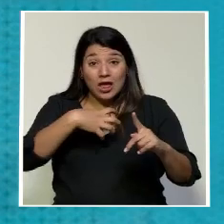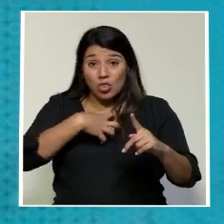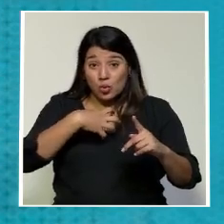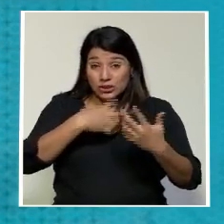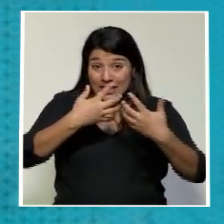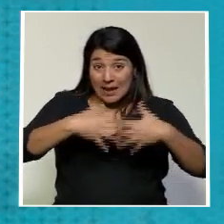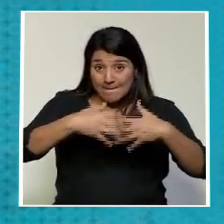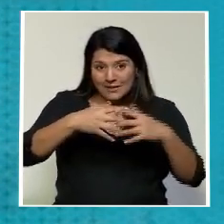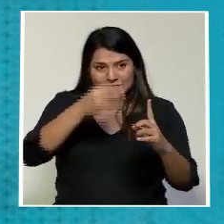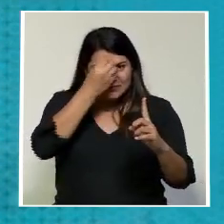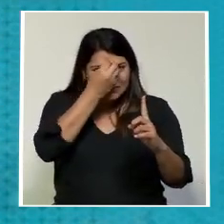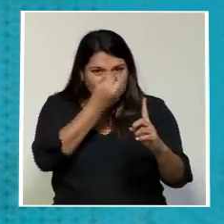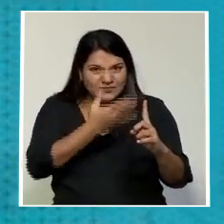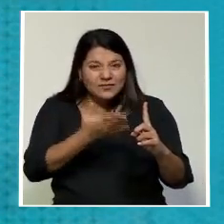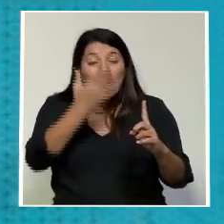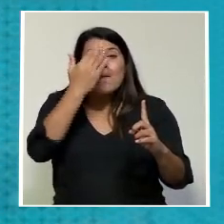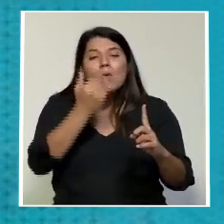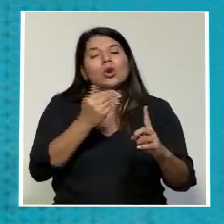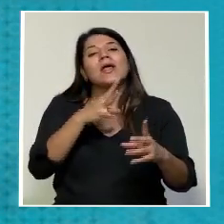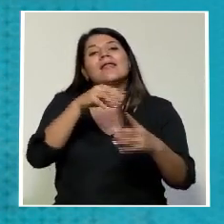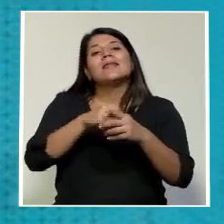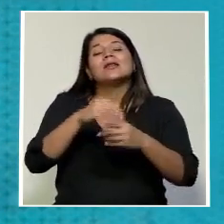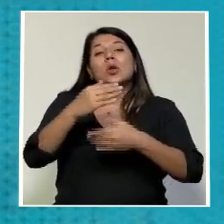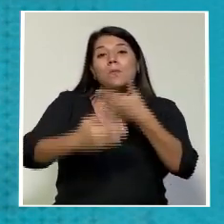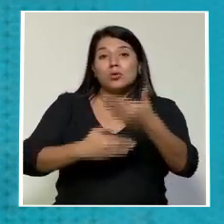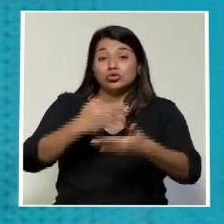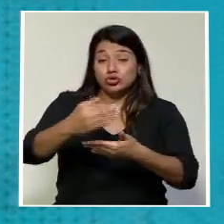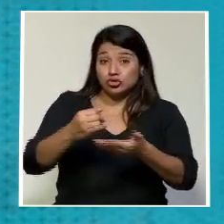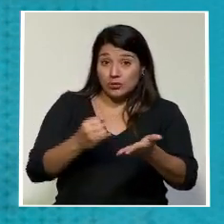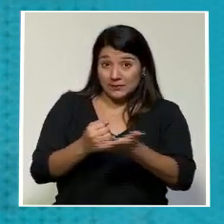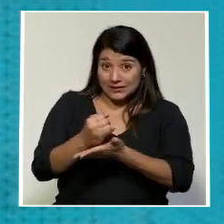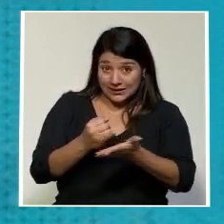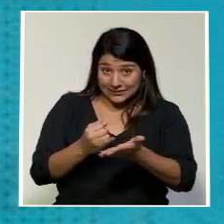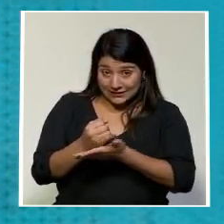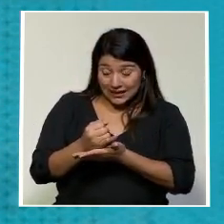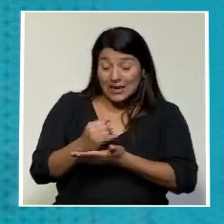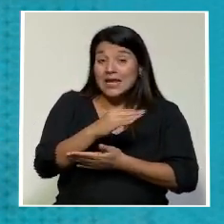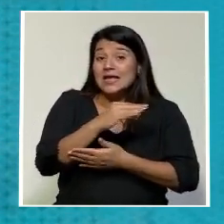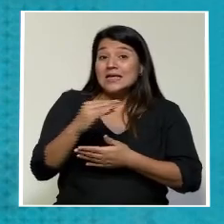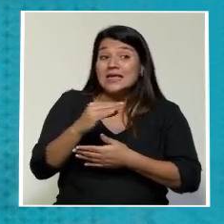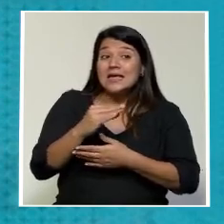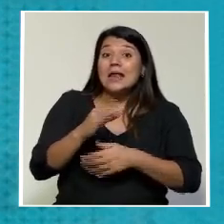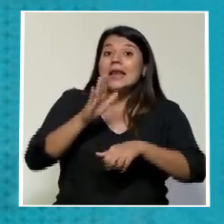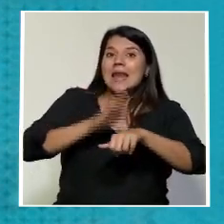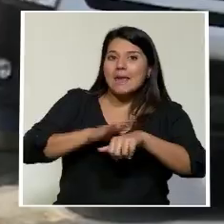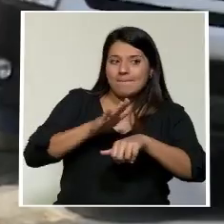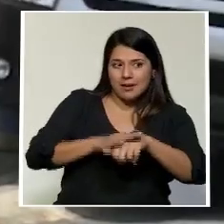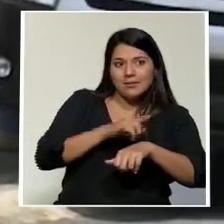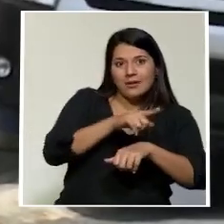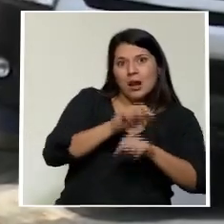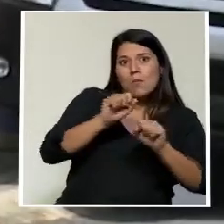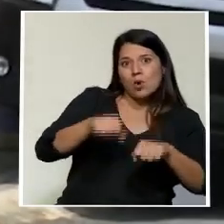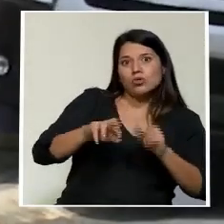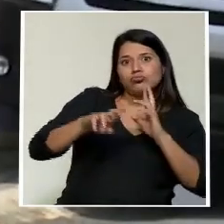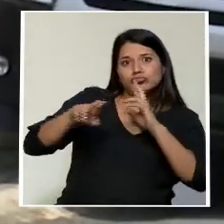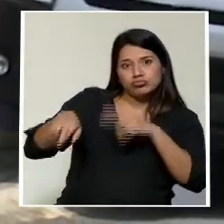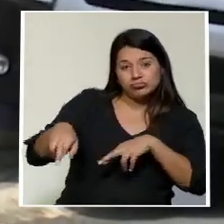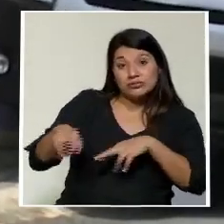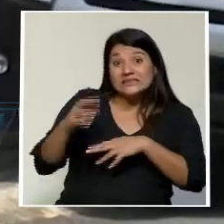ponga la prueba que tiene el Ministerio Público en su contra y se le permita entonces hacer un descargo. En caso de